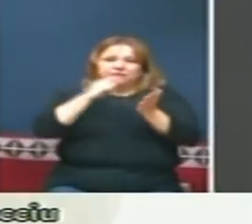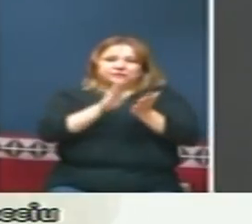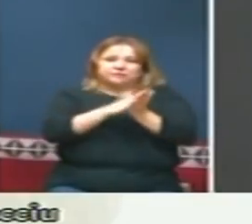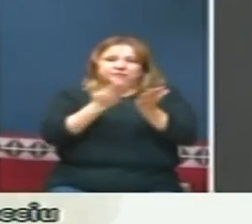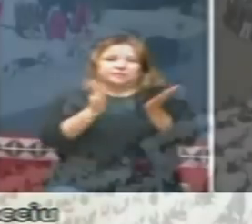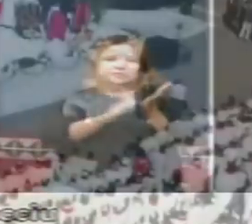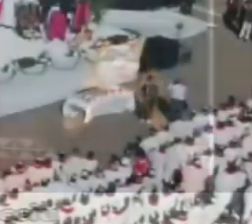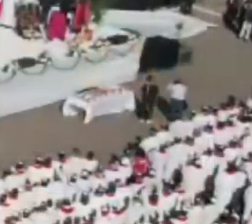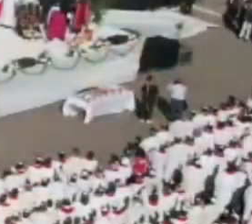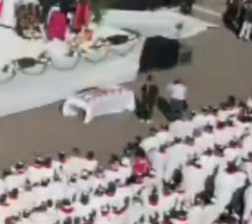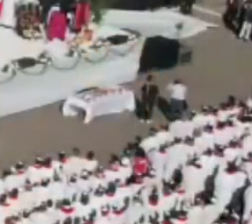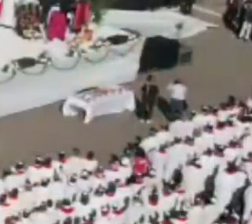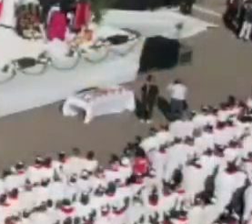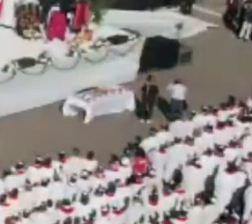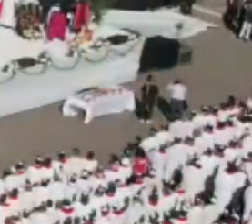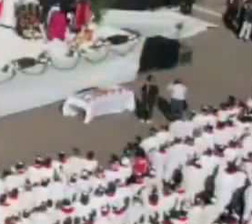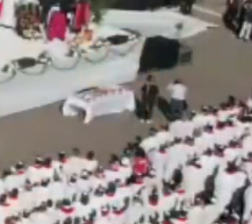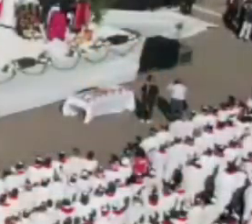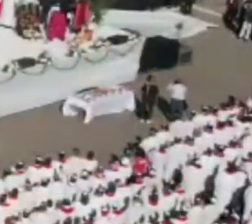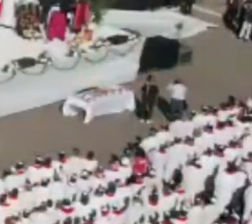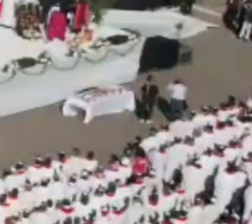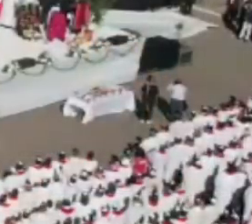primera lectura: